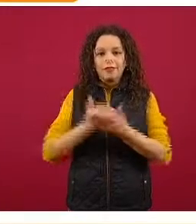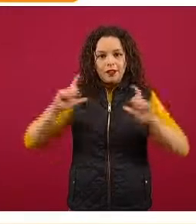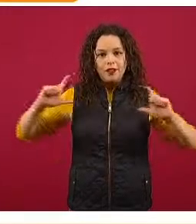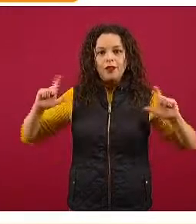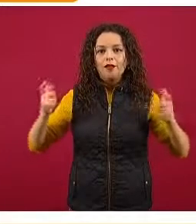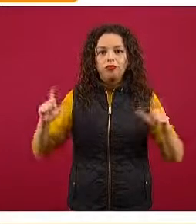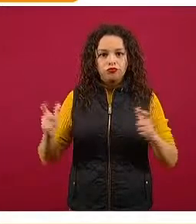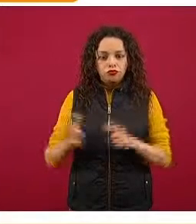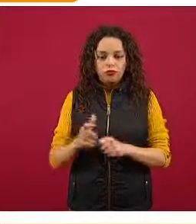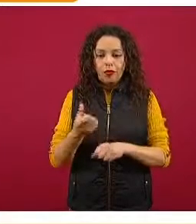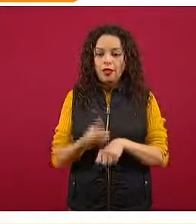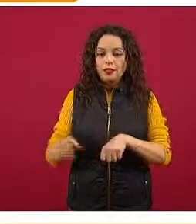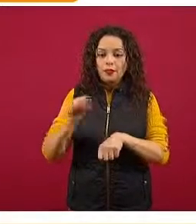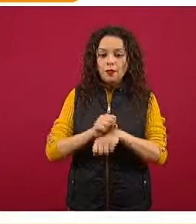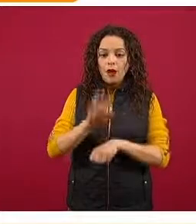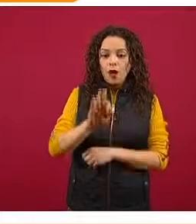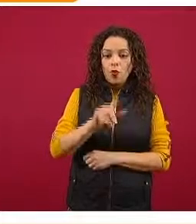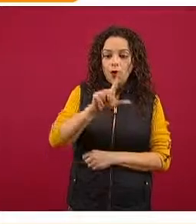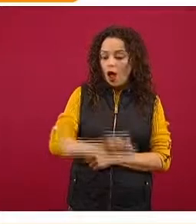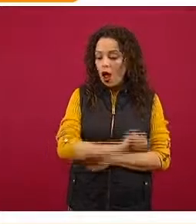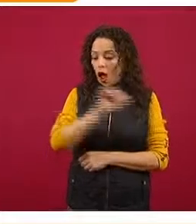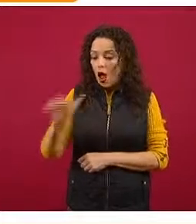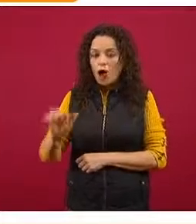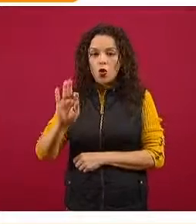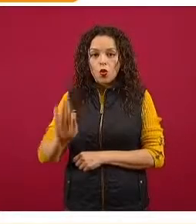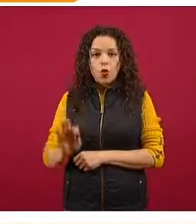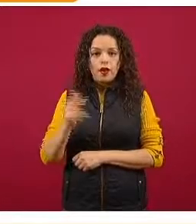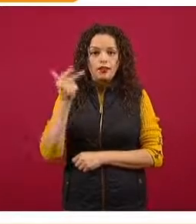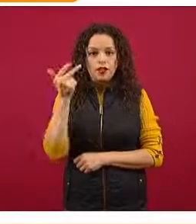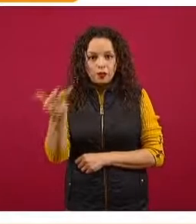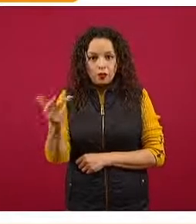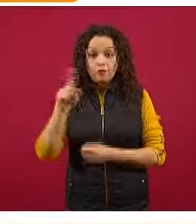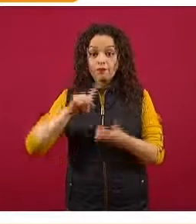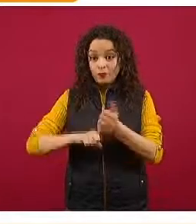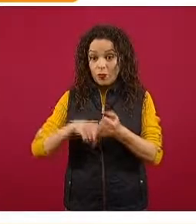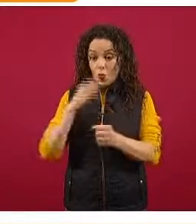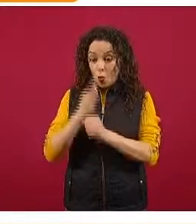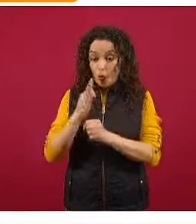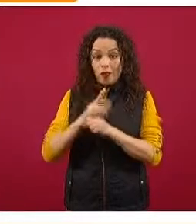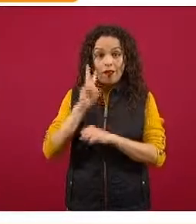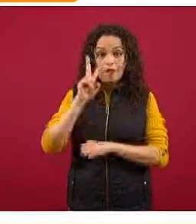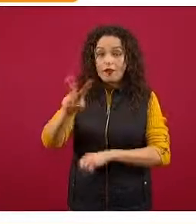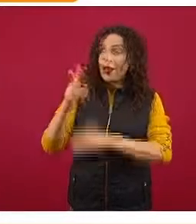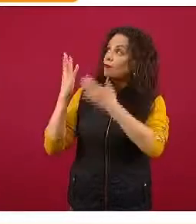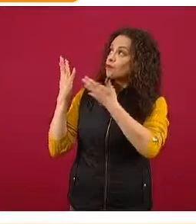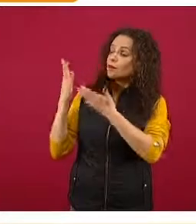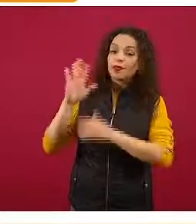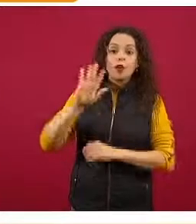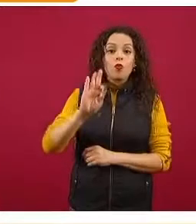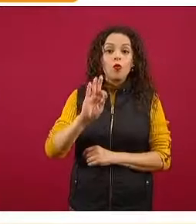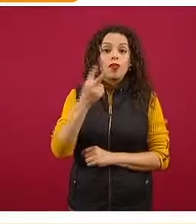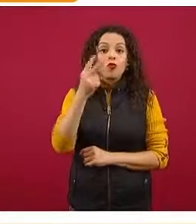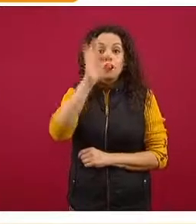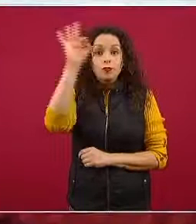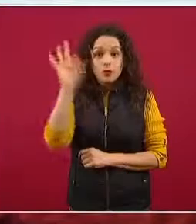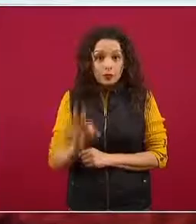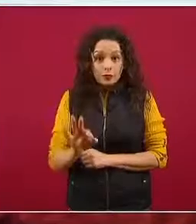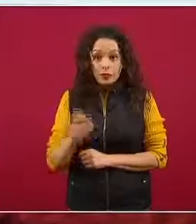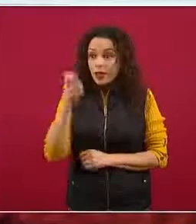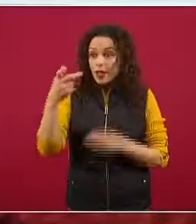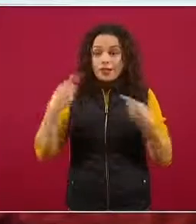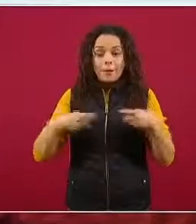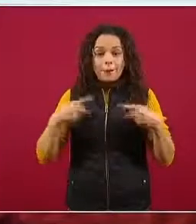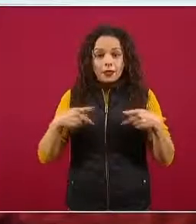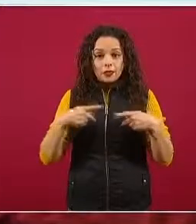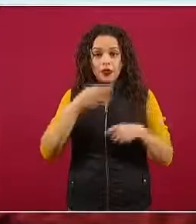semana, 47 a la 48, ahora en el 42%. De todas estas personas notificadas, de estos 3